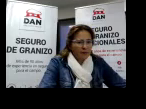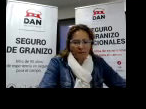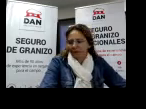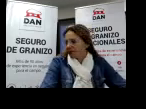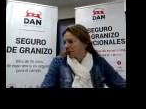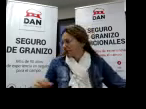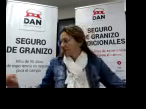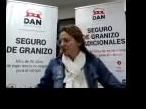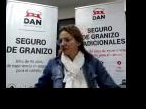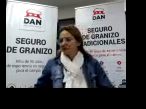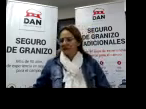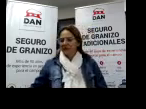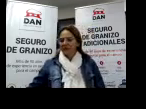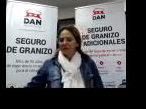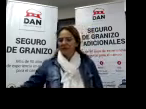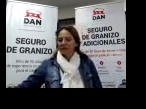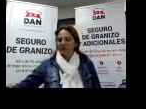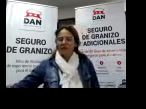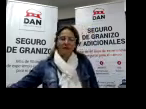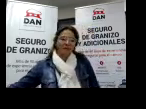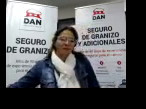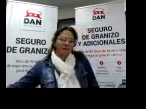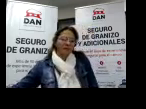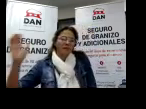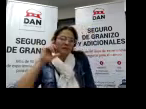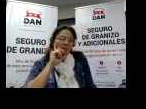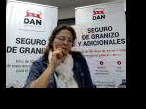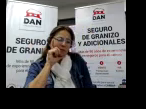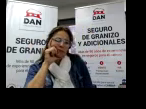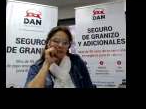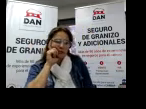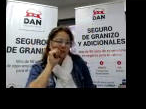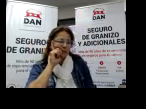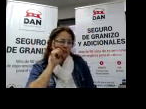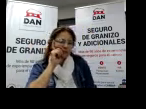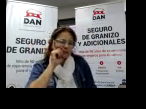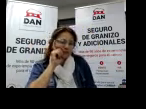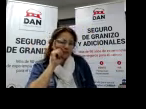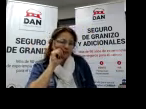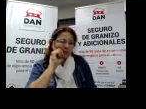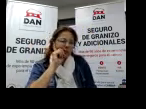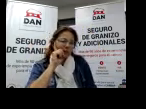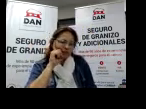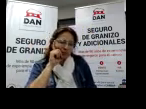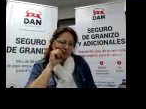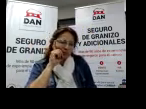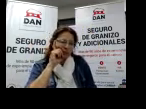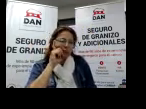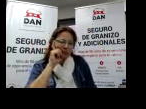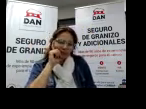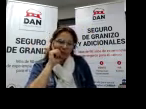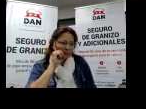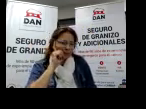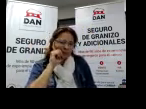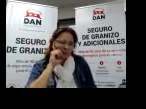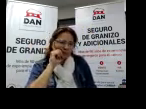se ha reforzado un poco, sobre todo el tema de las temperaturas, que nos ha tenido también con bastante variación. Bueno, ni hablarlo de enero,